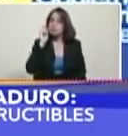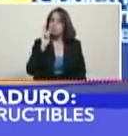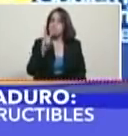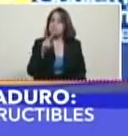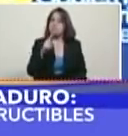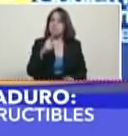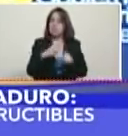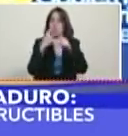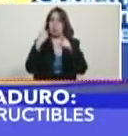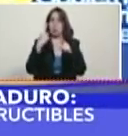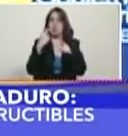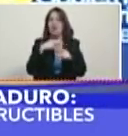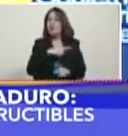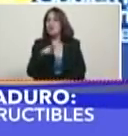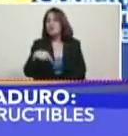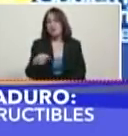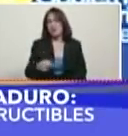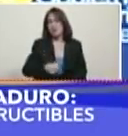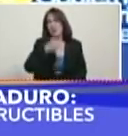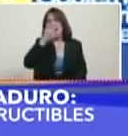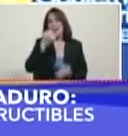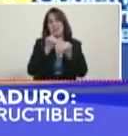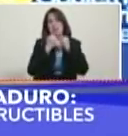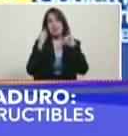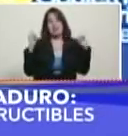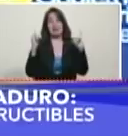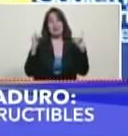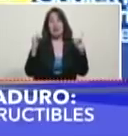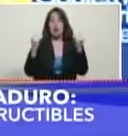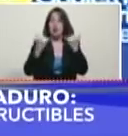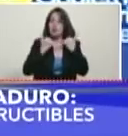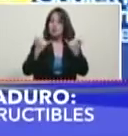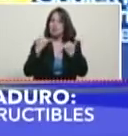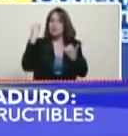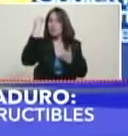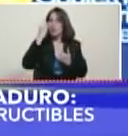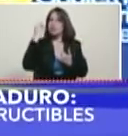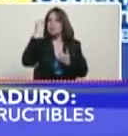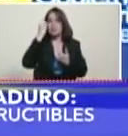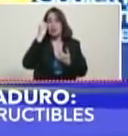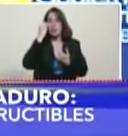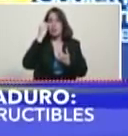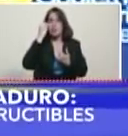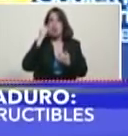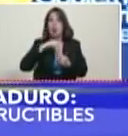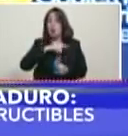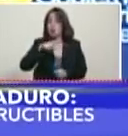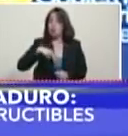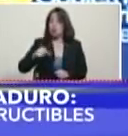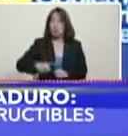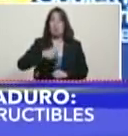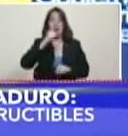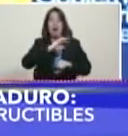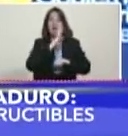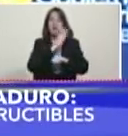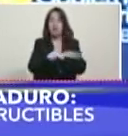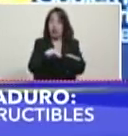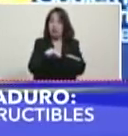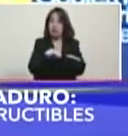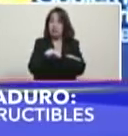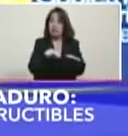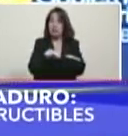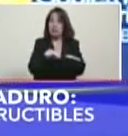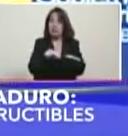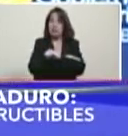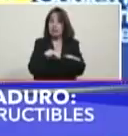me he dado cuenta que somos más independientes de lo que nosotros pensábamos. Que somos más fuertes, mucho más fuertes en todos los